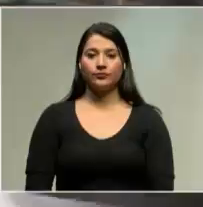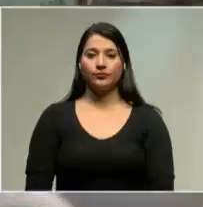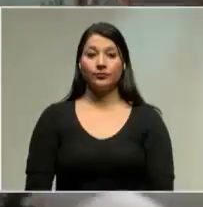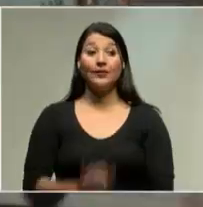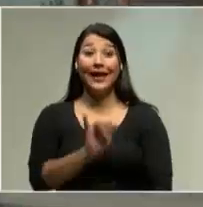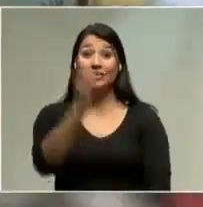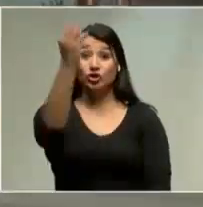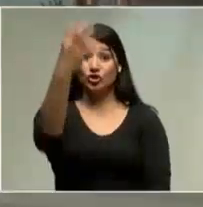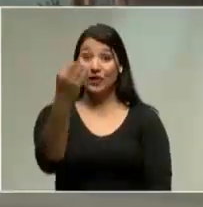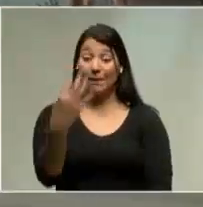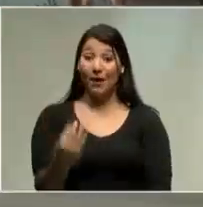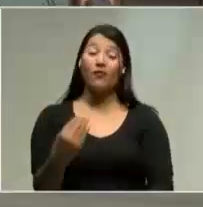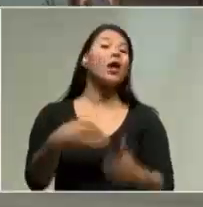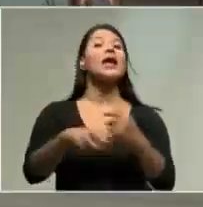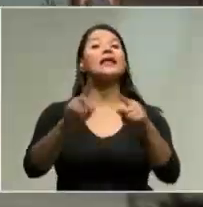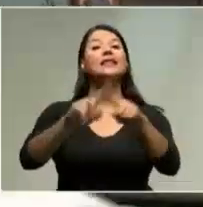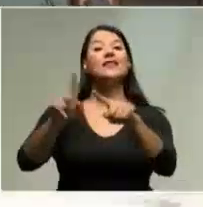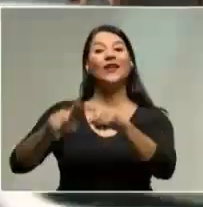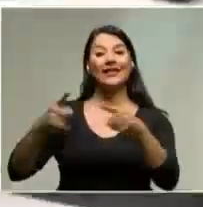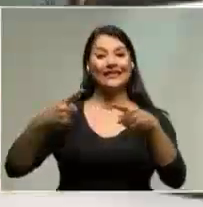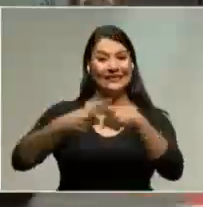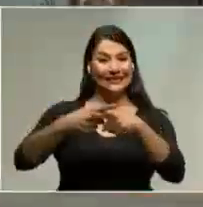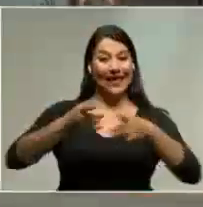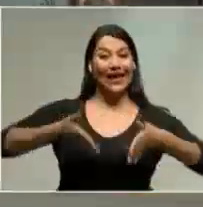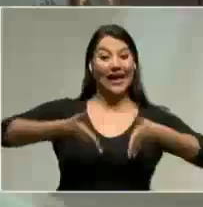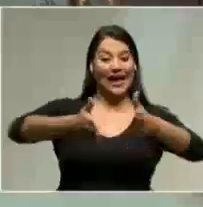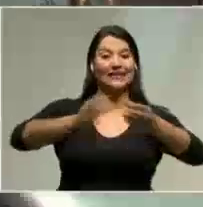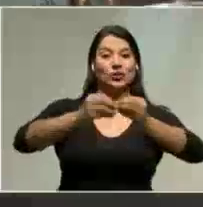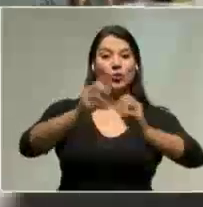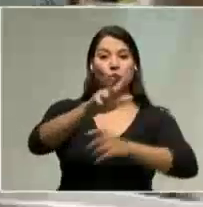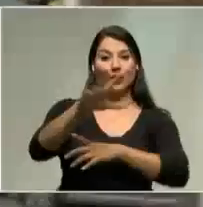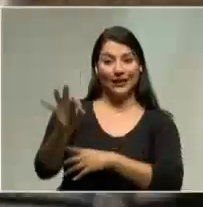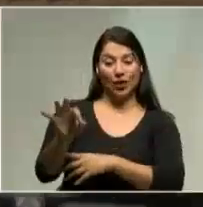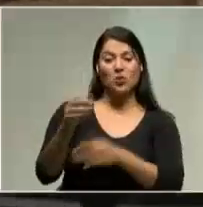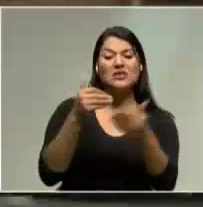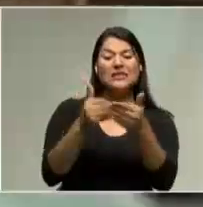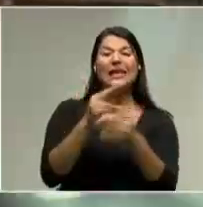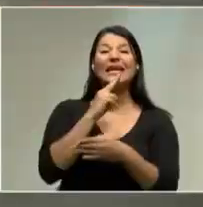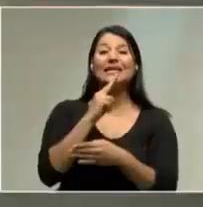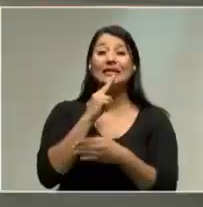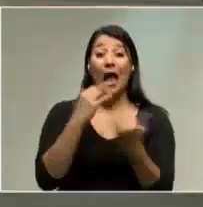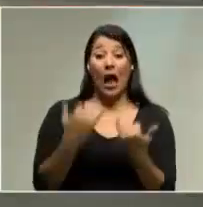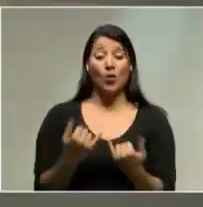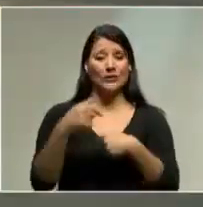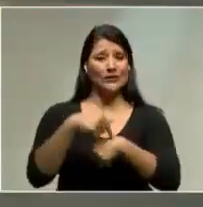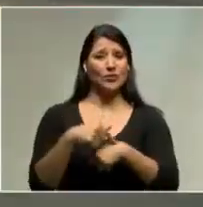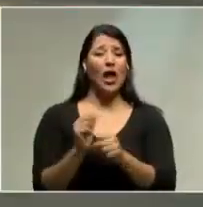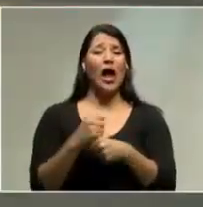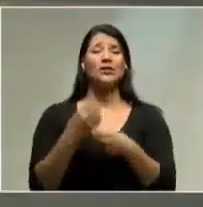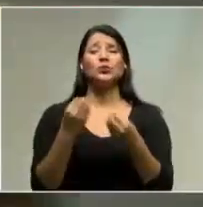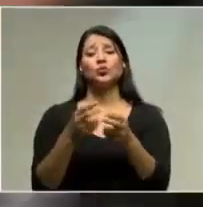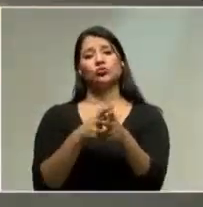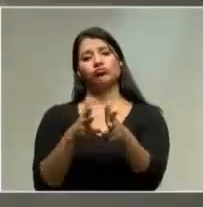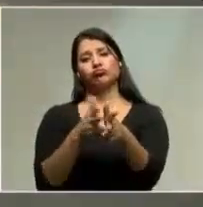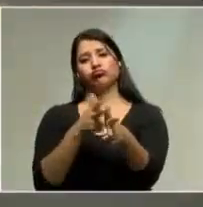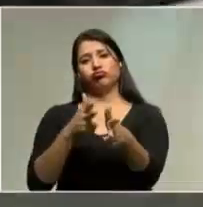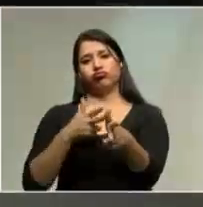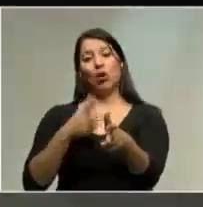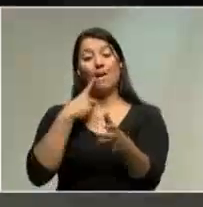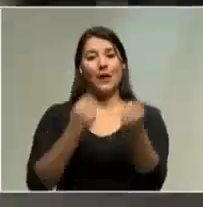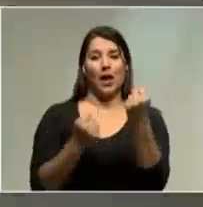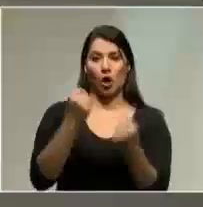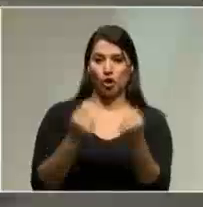Estos semáforos en varias de las intersecciones de circunvalación en las salidas de Los Hatillos generan en este momento largos retrasos para los